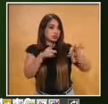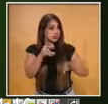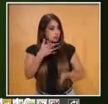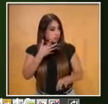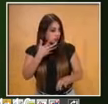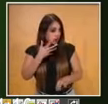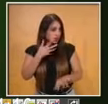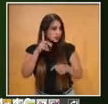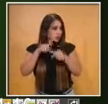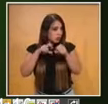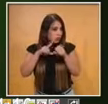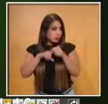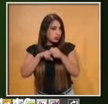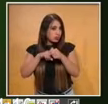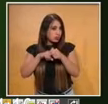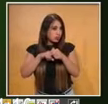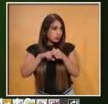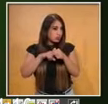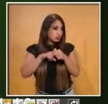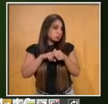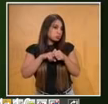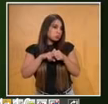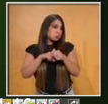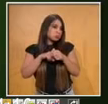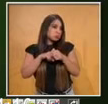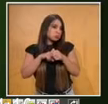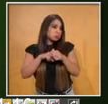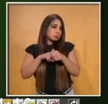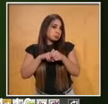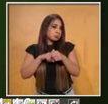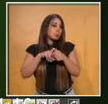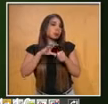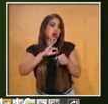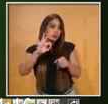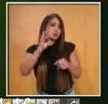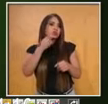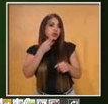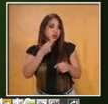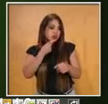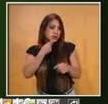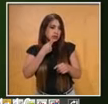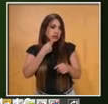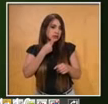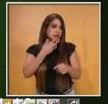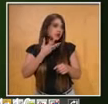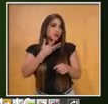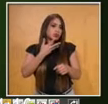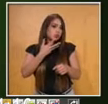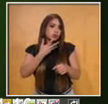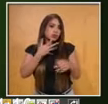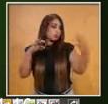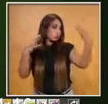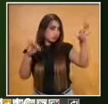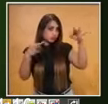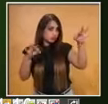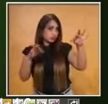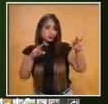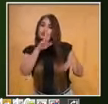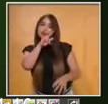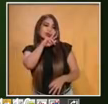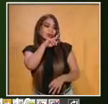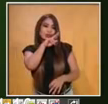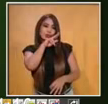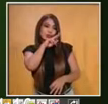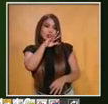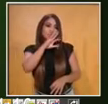de colores... de preferencia, si tienes hojas de colores, las vamos a poder usar. Si no tienes hojas de colores, no te preocupes, puede